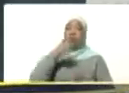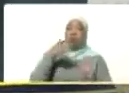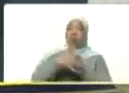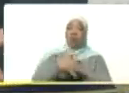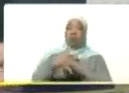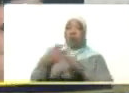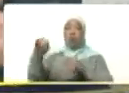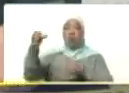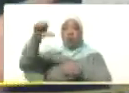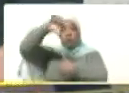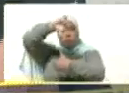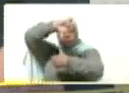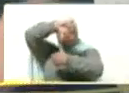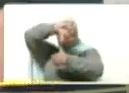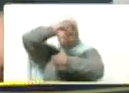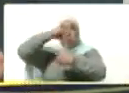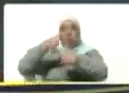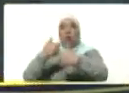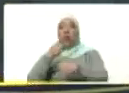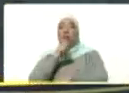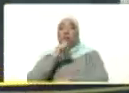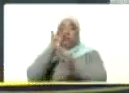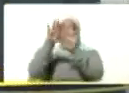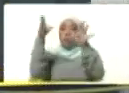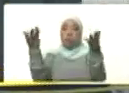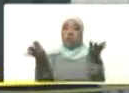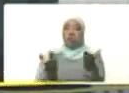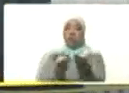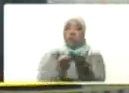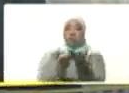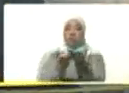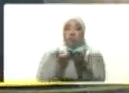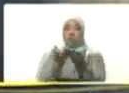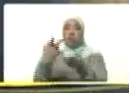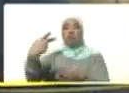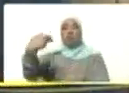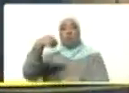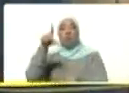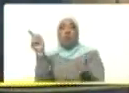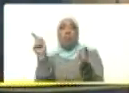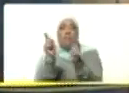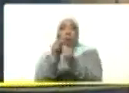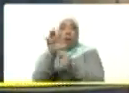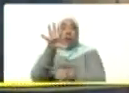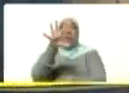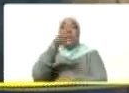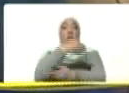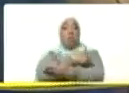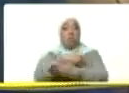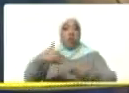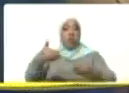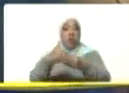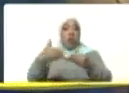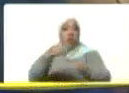Central American country of 5 million people. Nicaragua es un país centroamericano pequeño de 5 millones de habitantes.